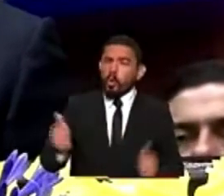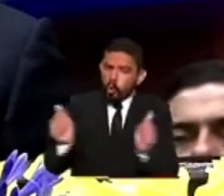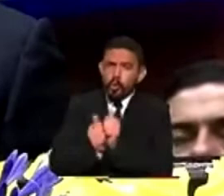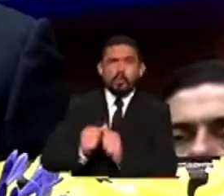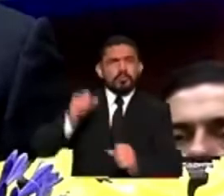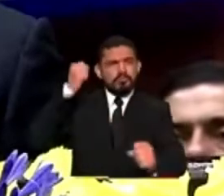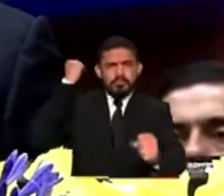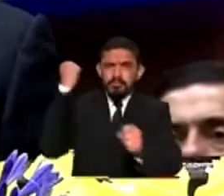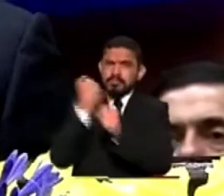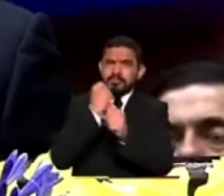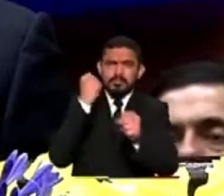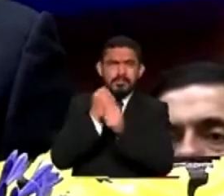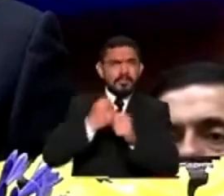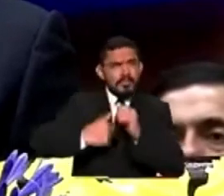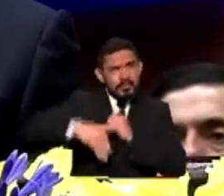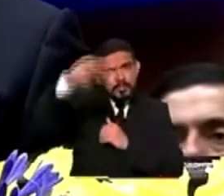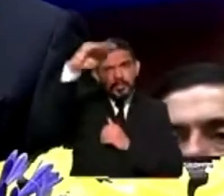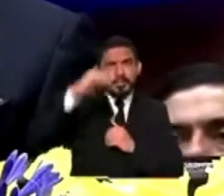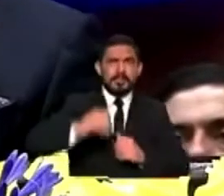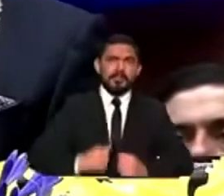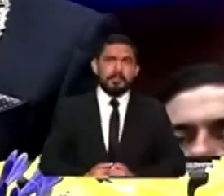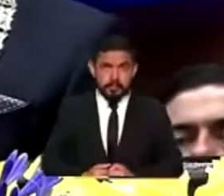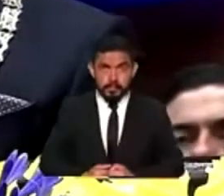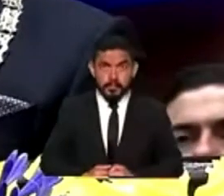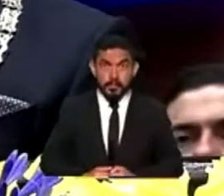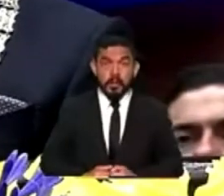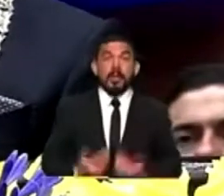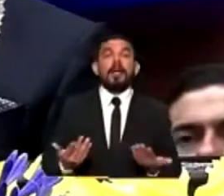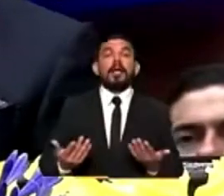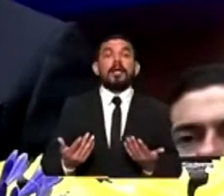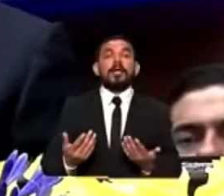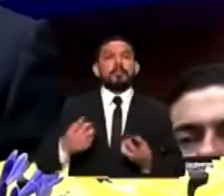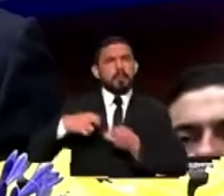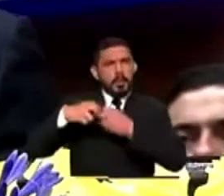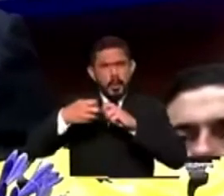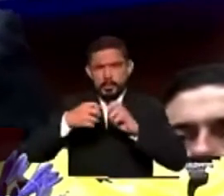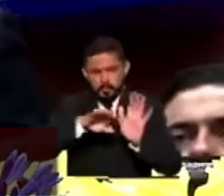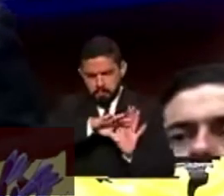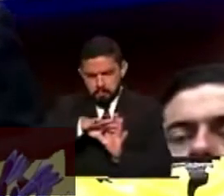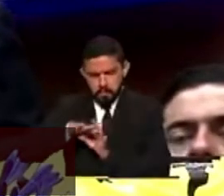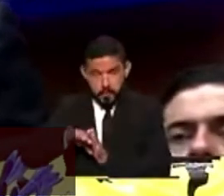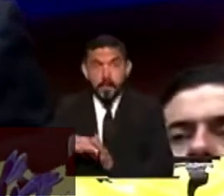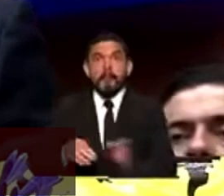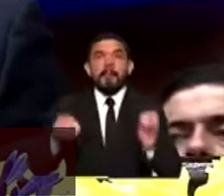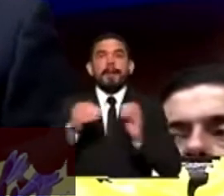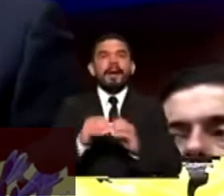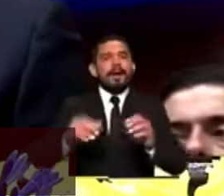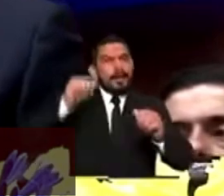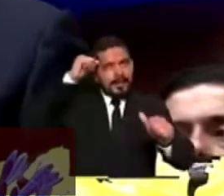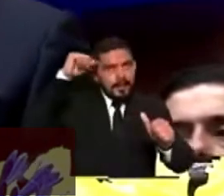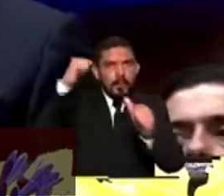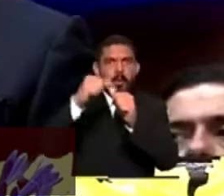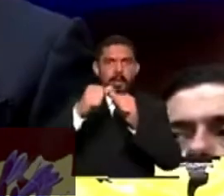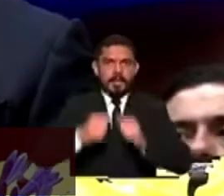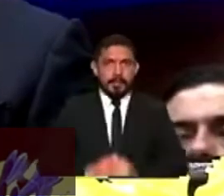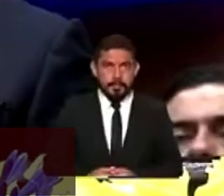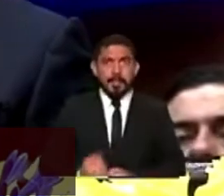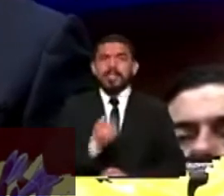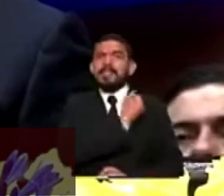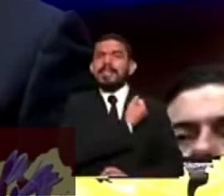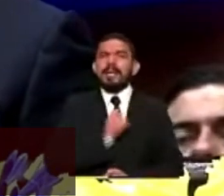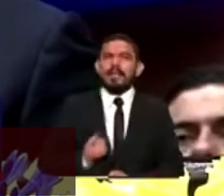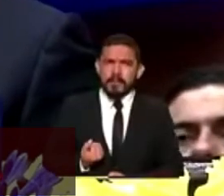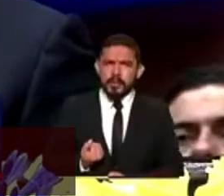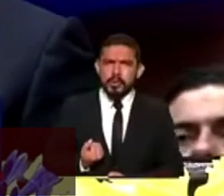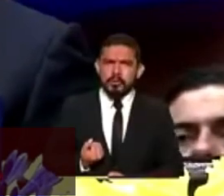resto de su vida. Pero más allá de los malos momentos, solo les pido que recuerden que estos sacrificios son